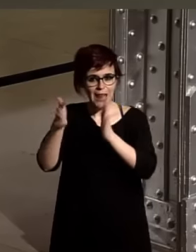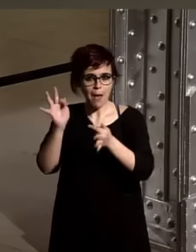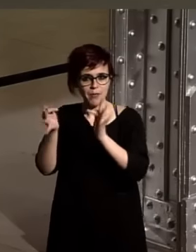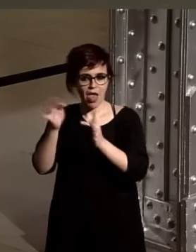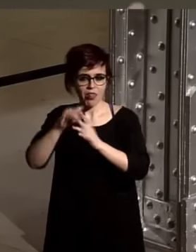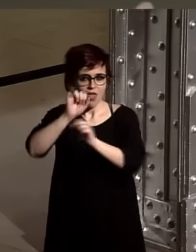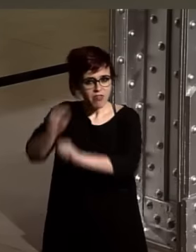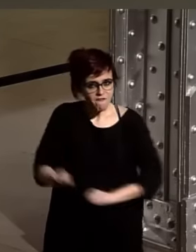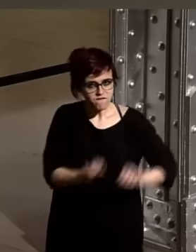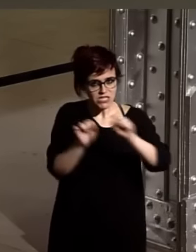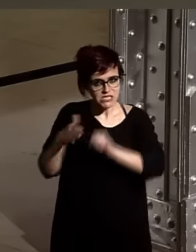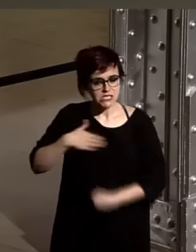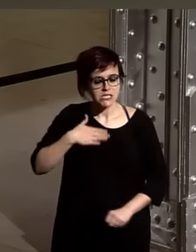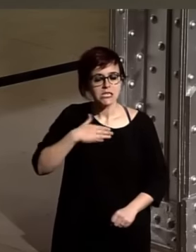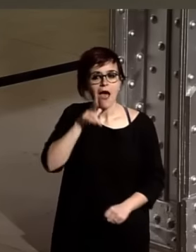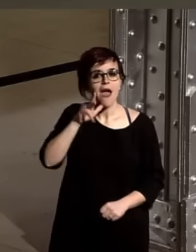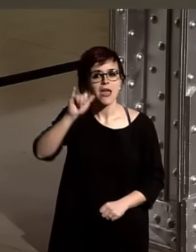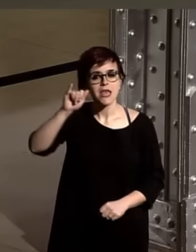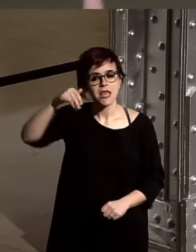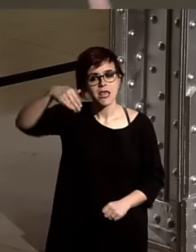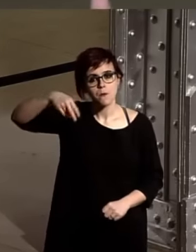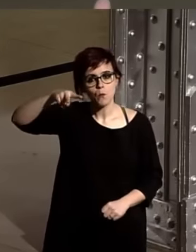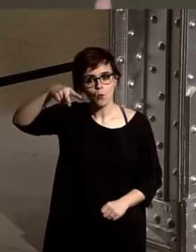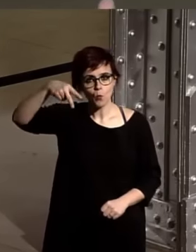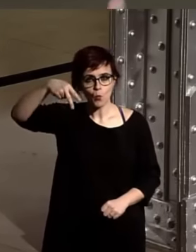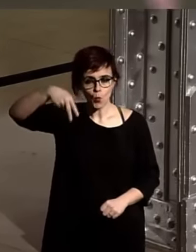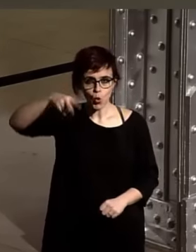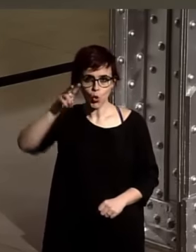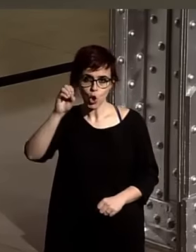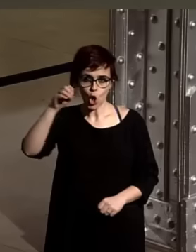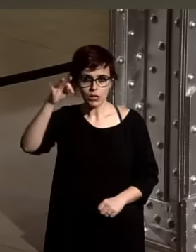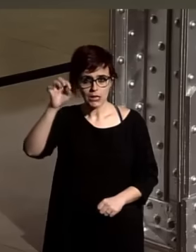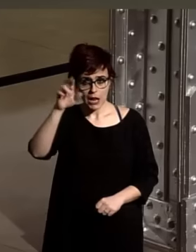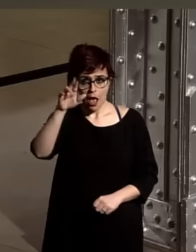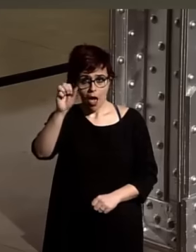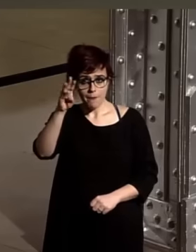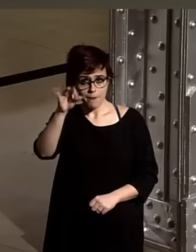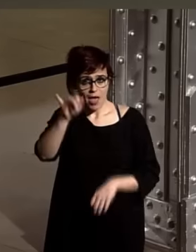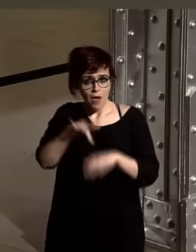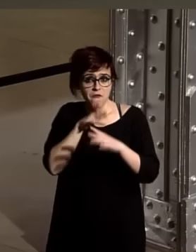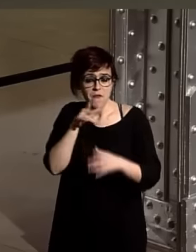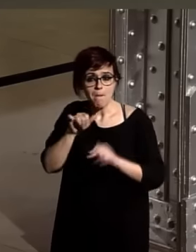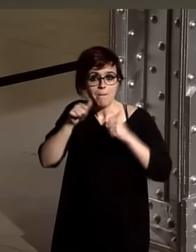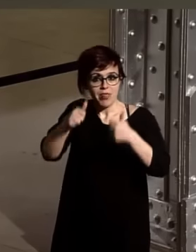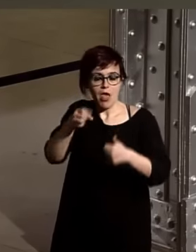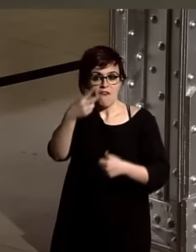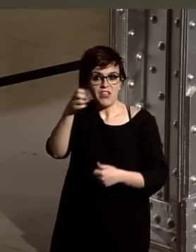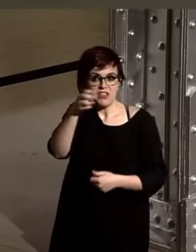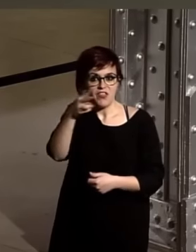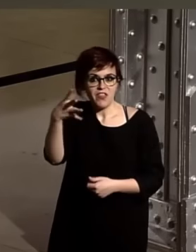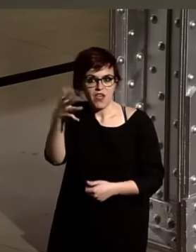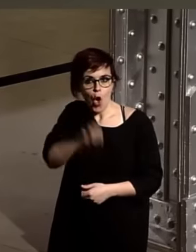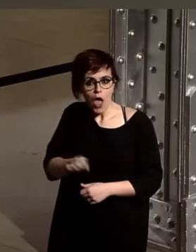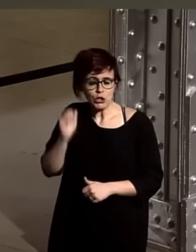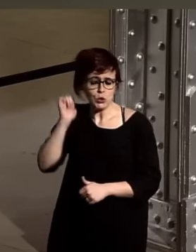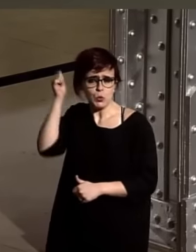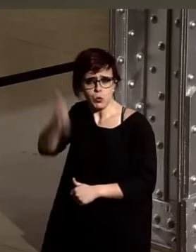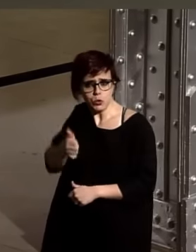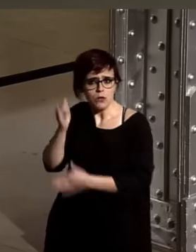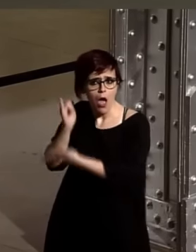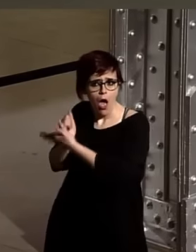algo que que que que empezó hace 20 años o 25 años y es ahora cuando los